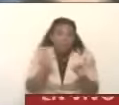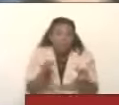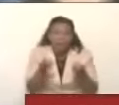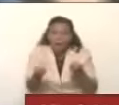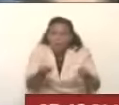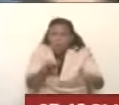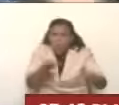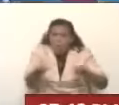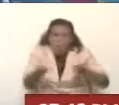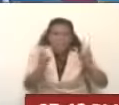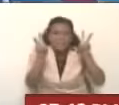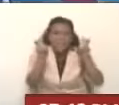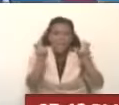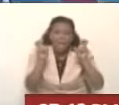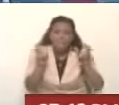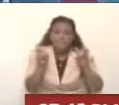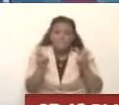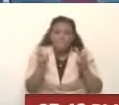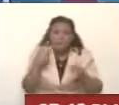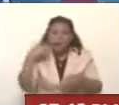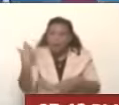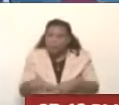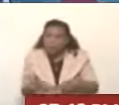manejamos el tema de la Operación Gedeón